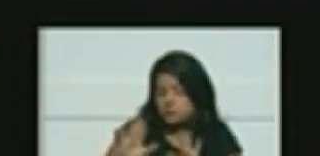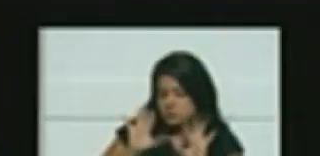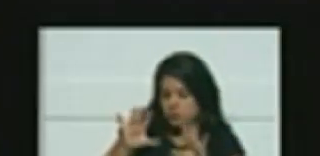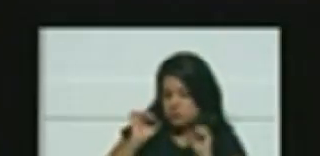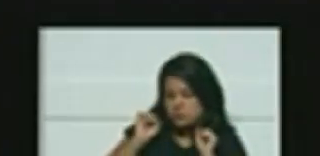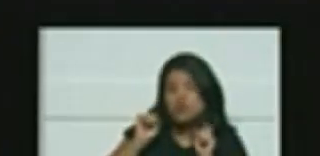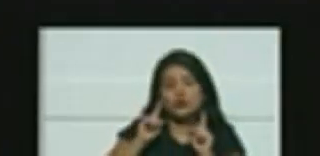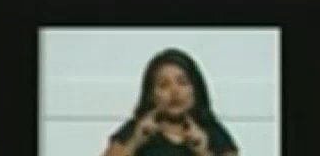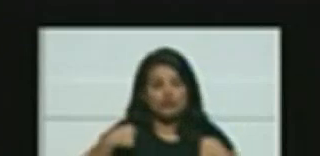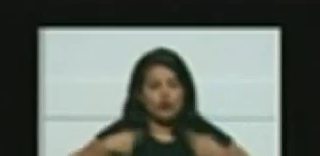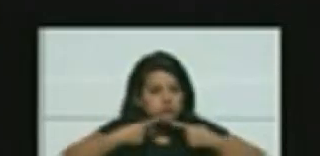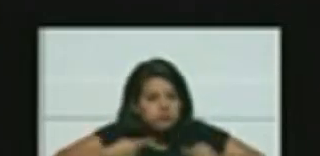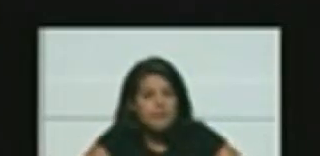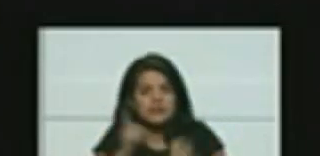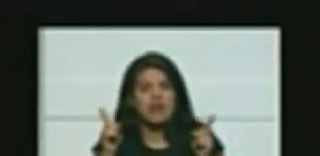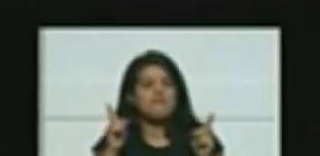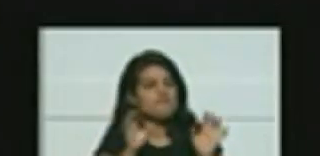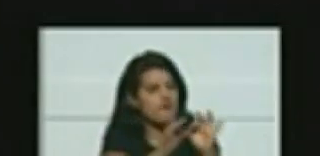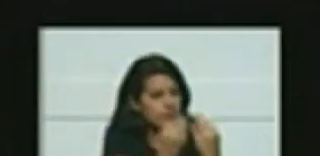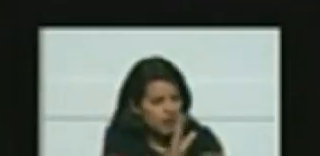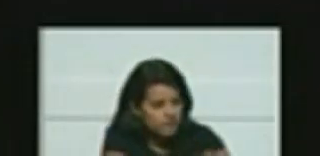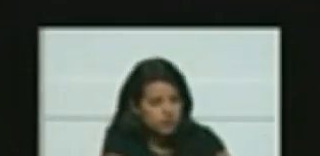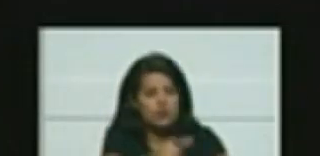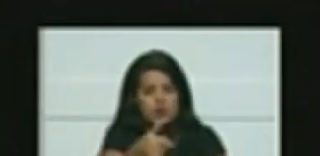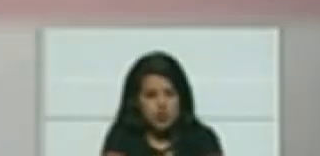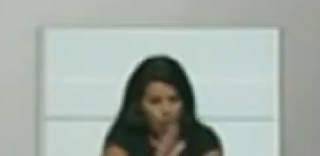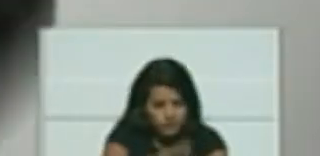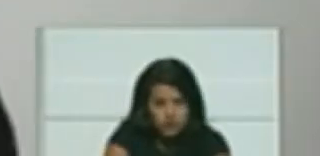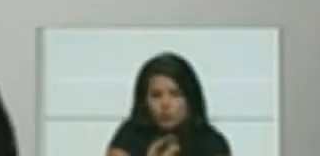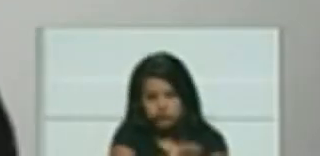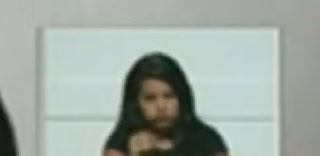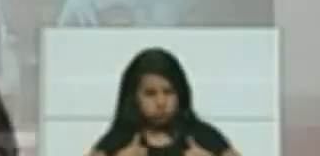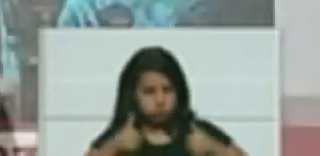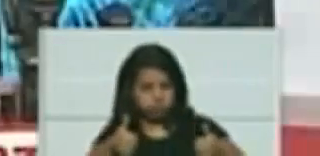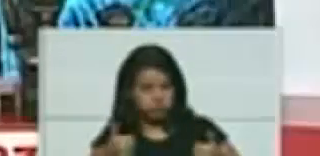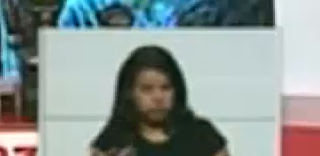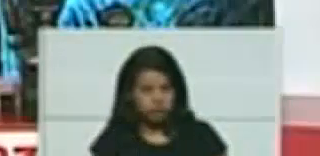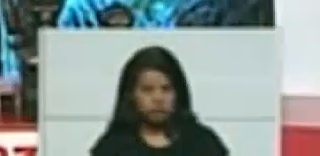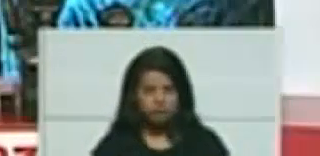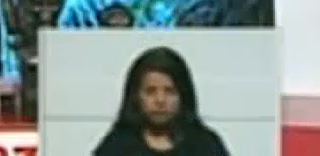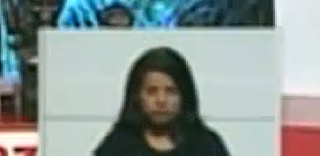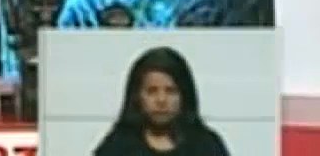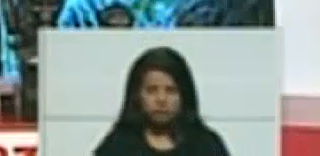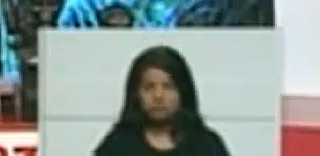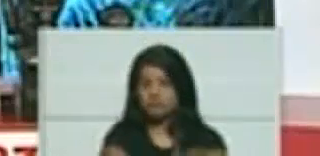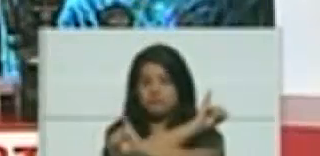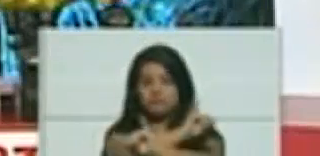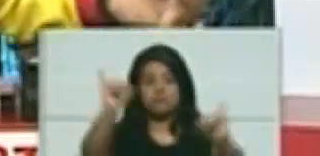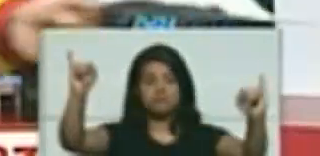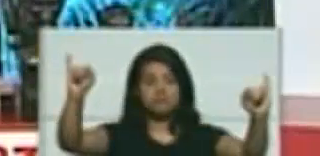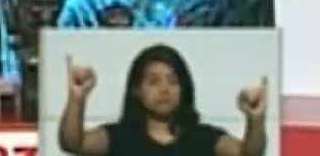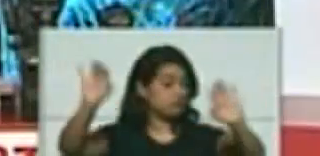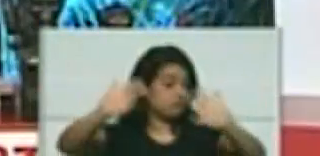mando el mensaje a mi familia, a mis hijos. Le digo que estoy bien. ¿Y colorín colorado?